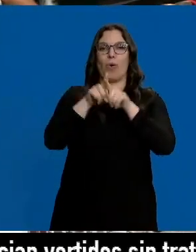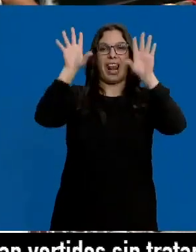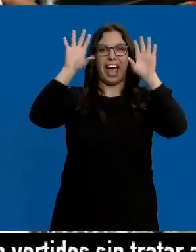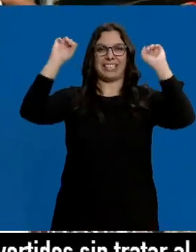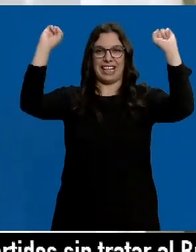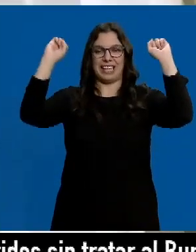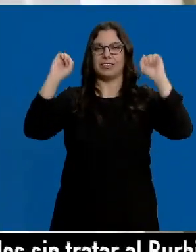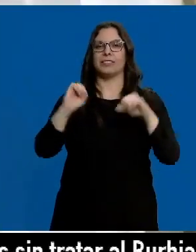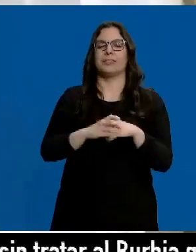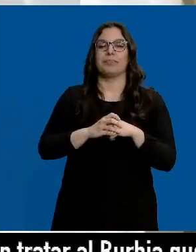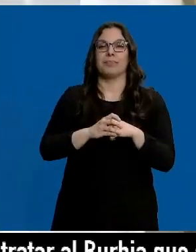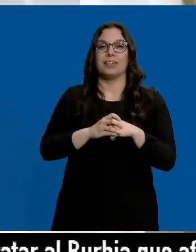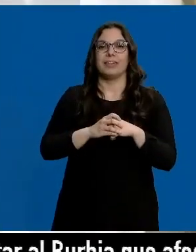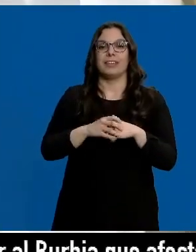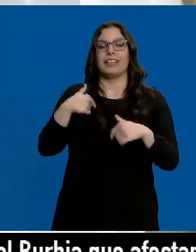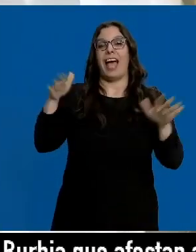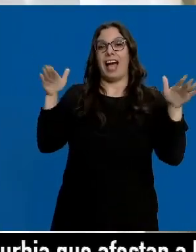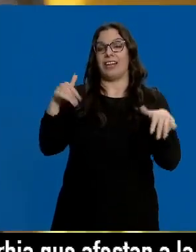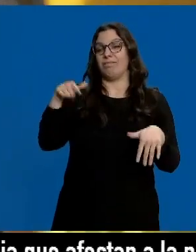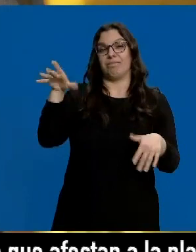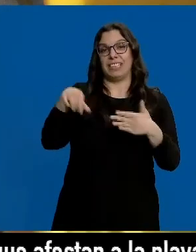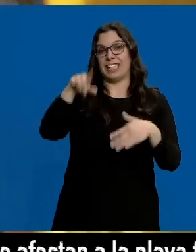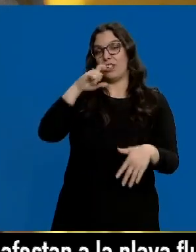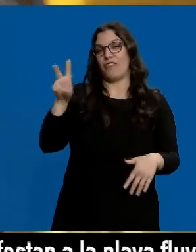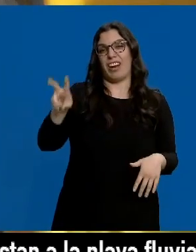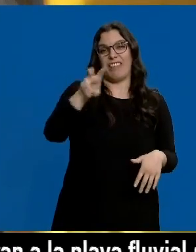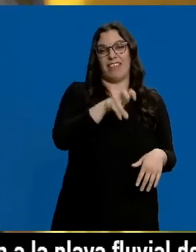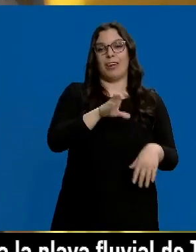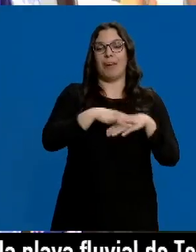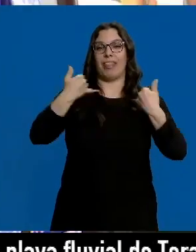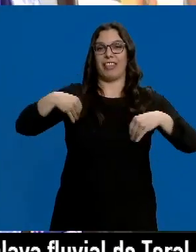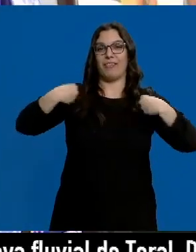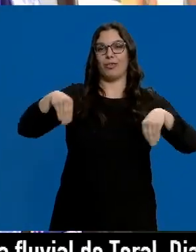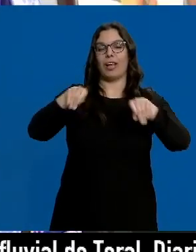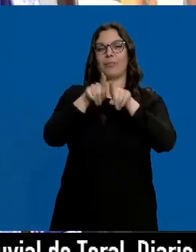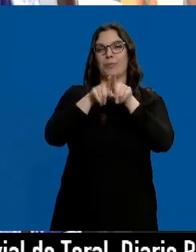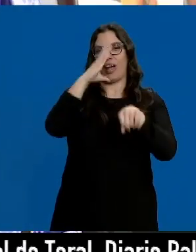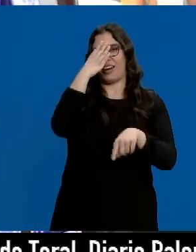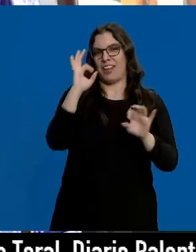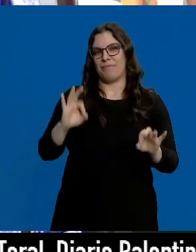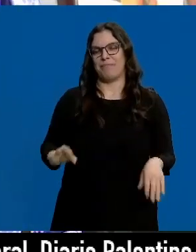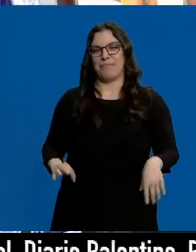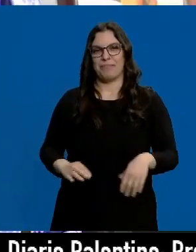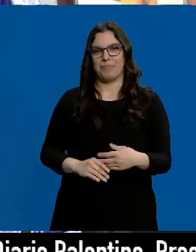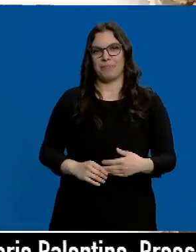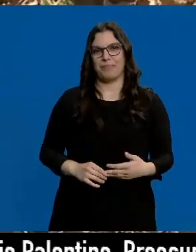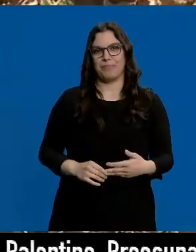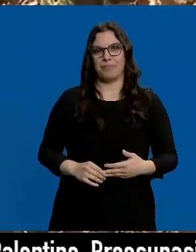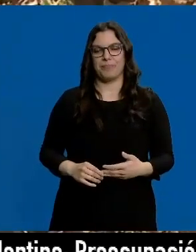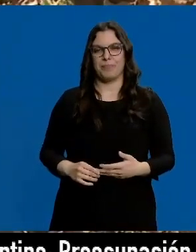un ángeles. Este año todo vale para disfrutar de la más que esperada llegada de Don Carnal.